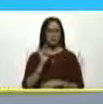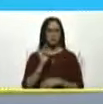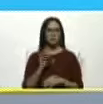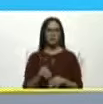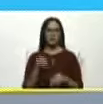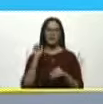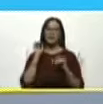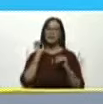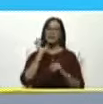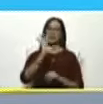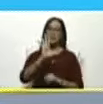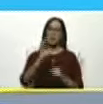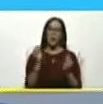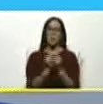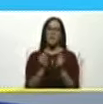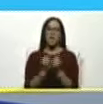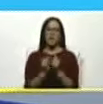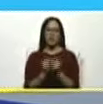5 piedras.